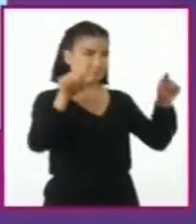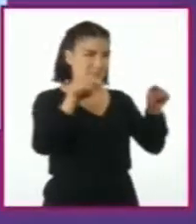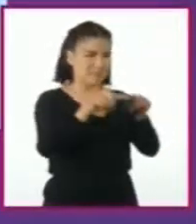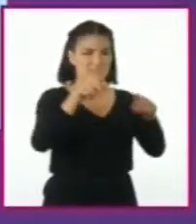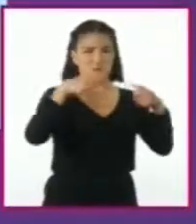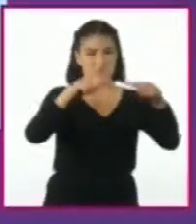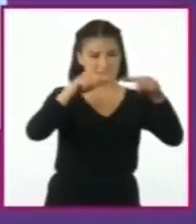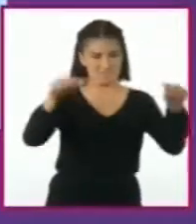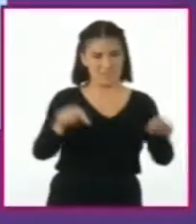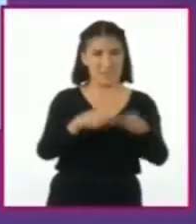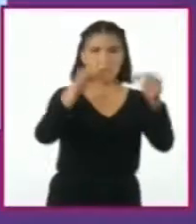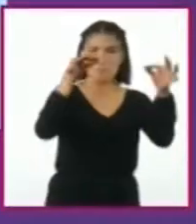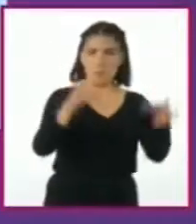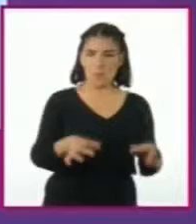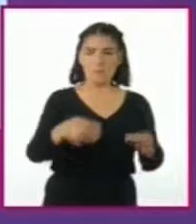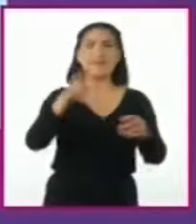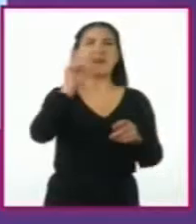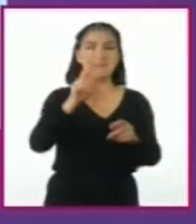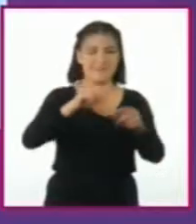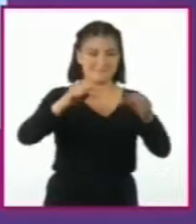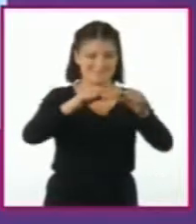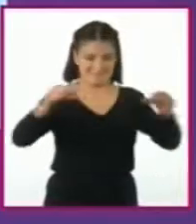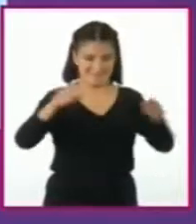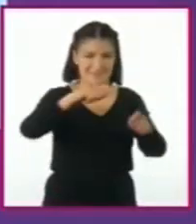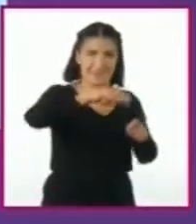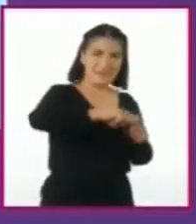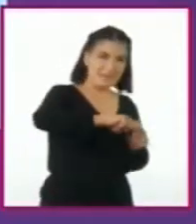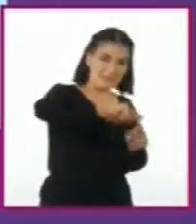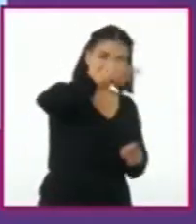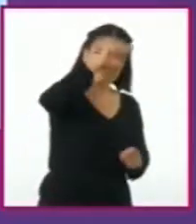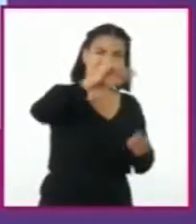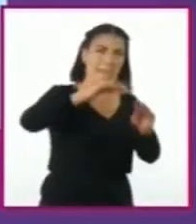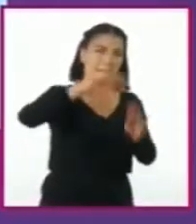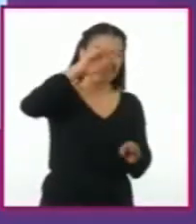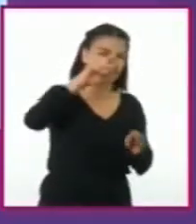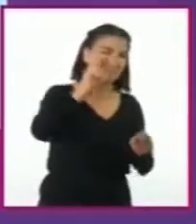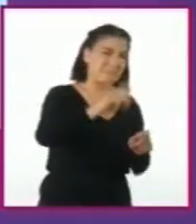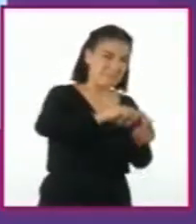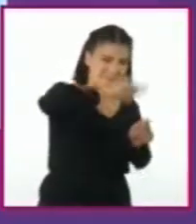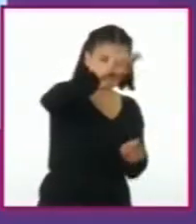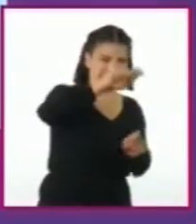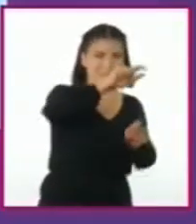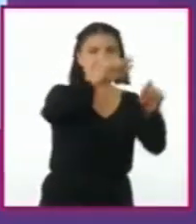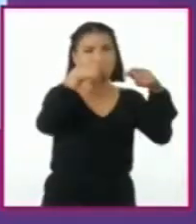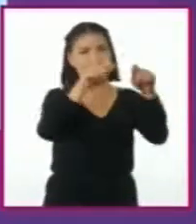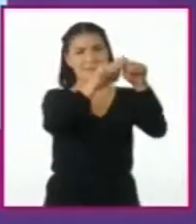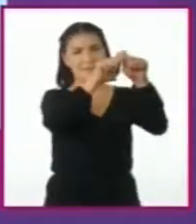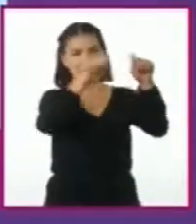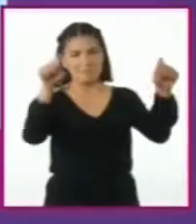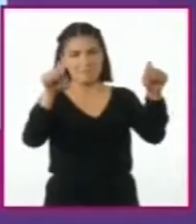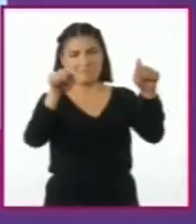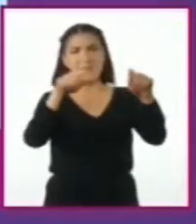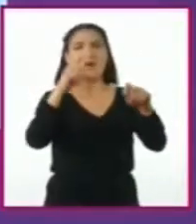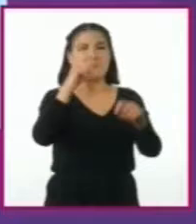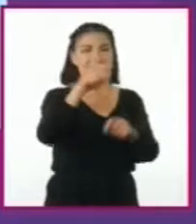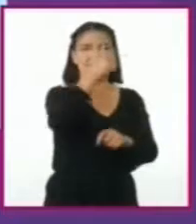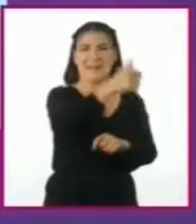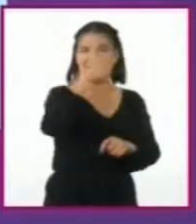problema, toma una cinta métrica y mide el largo y el ancho de la zona de la pantalla de cada